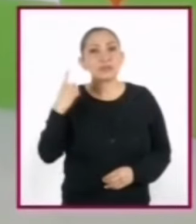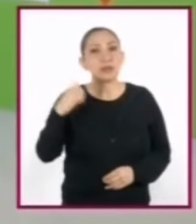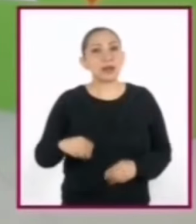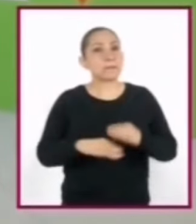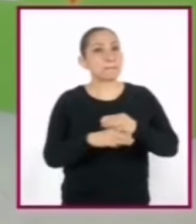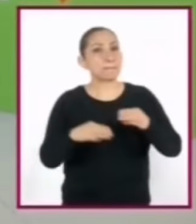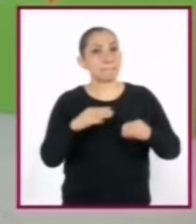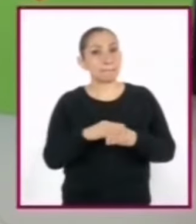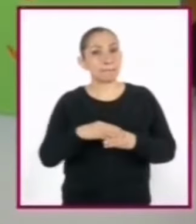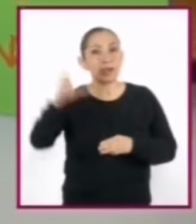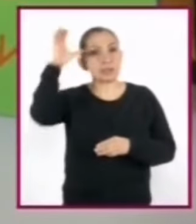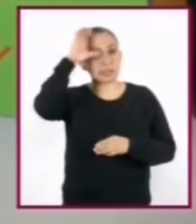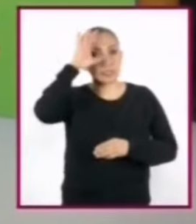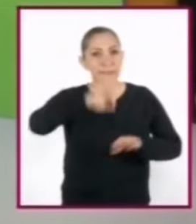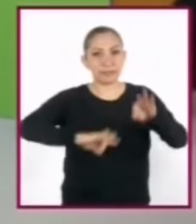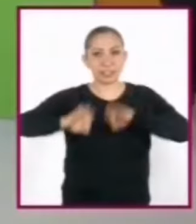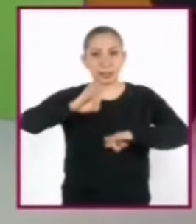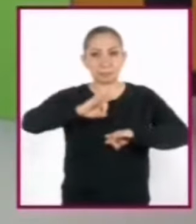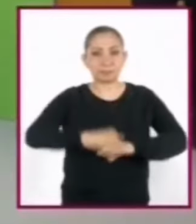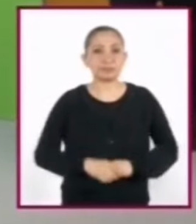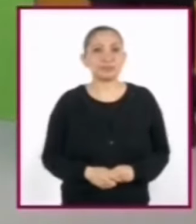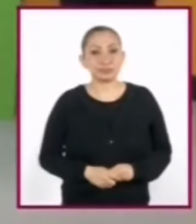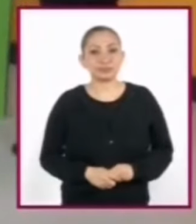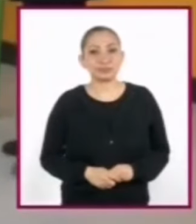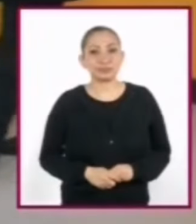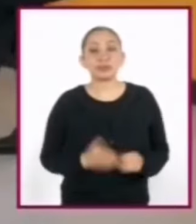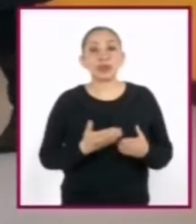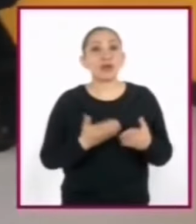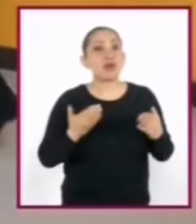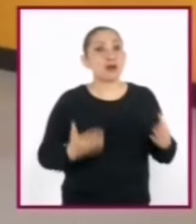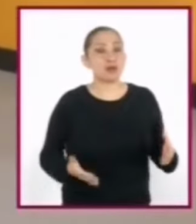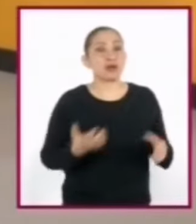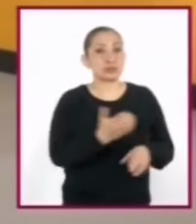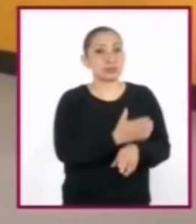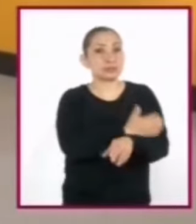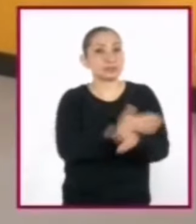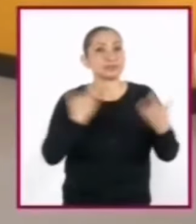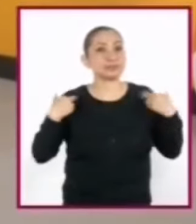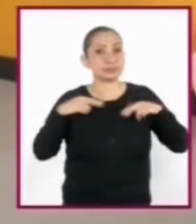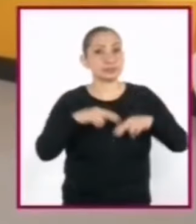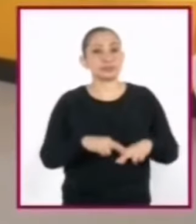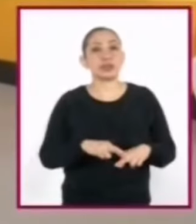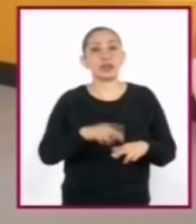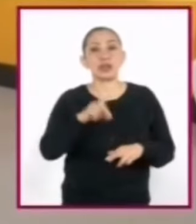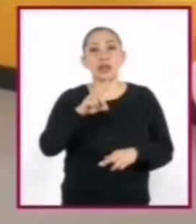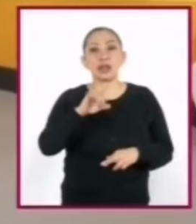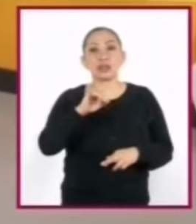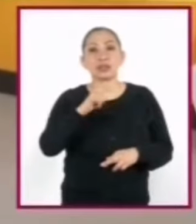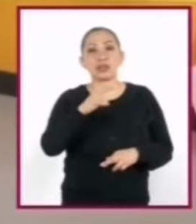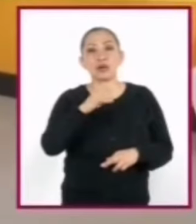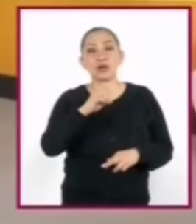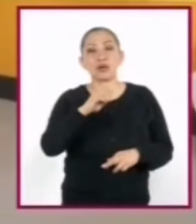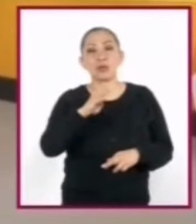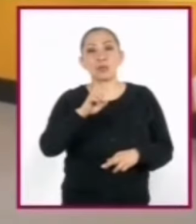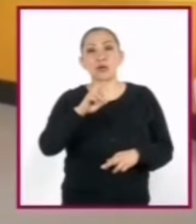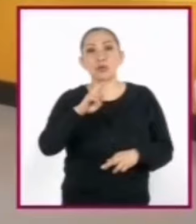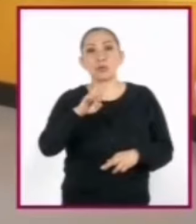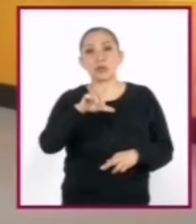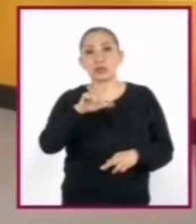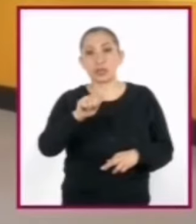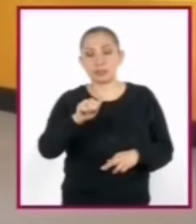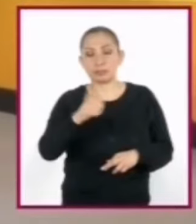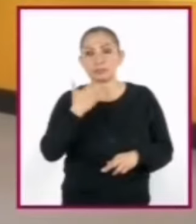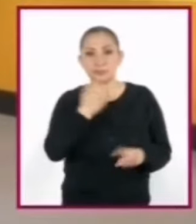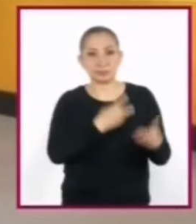la asignatura de Ciencias Física. En esta ocasión nos acompaña el maestro Diego Borbolla Velasco.